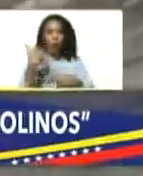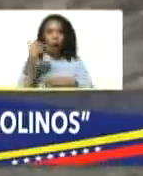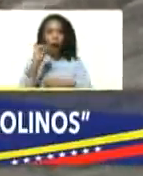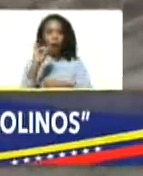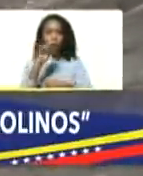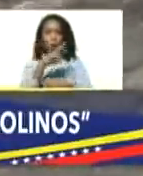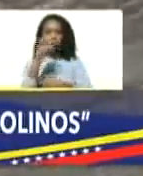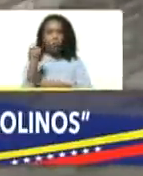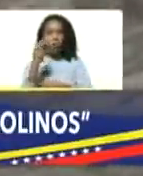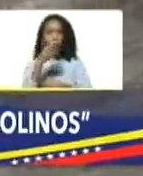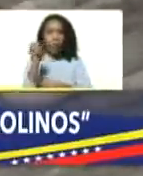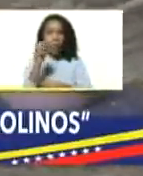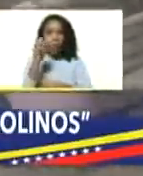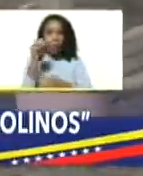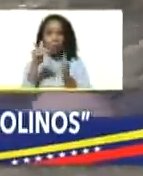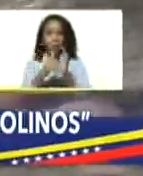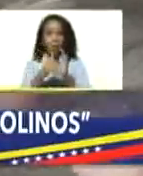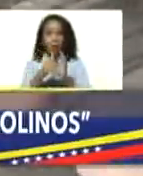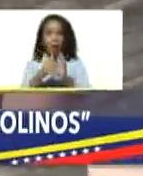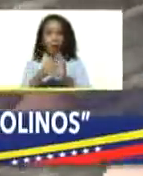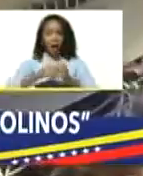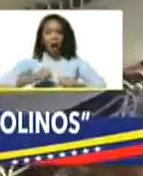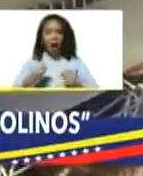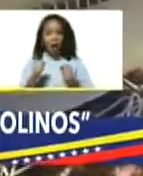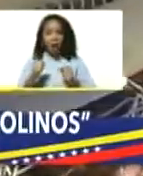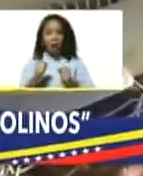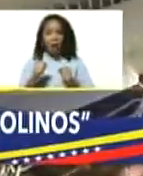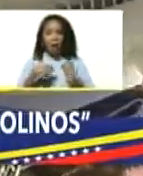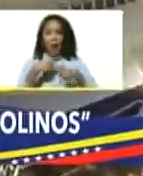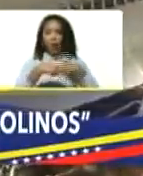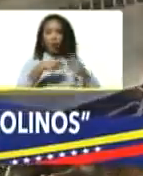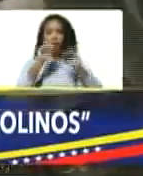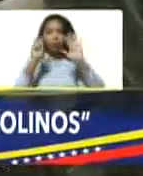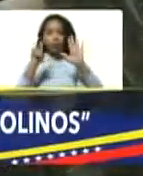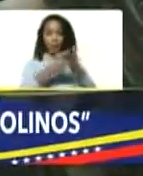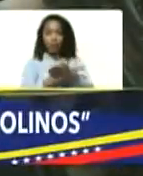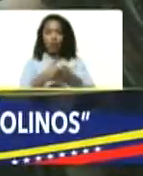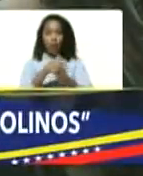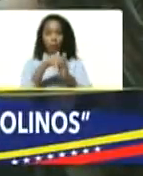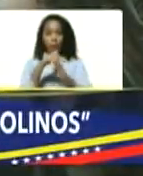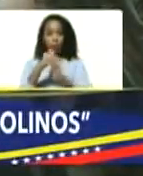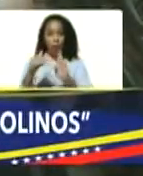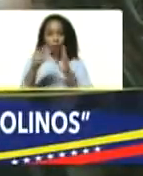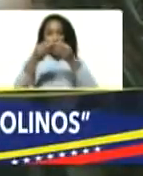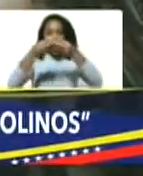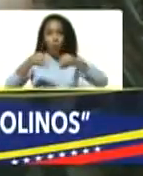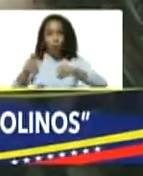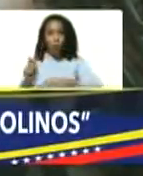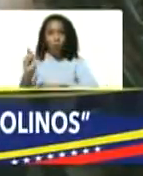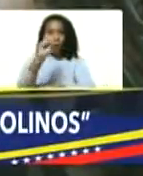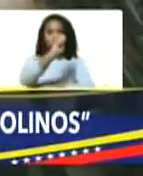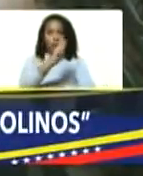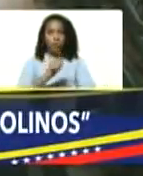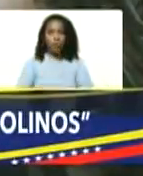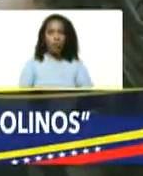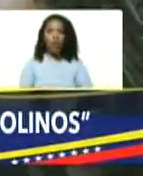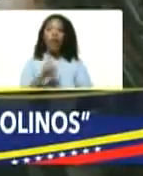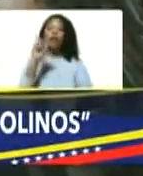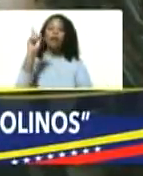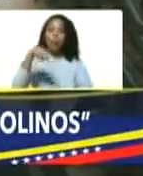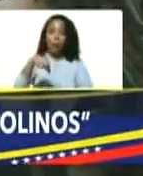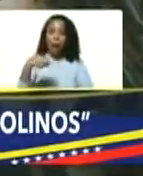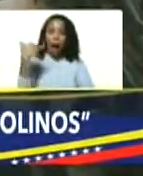420 mil gallinas con una producción de 7 millones y medio de huevos mensuales también